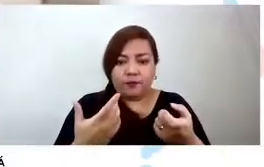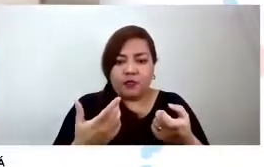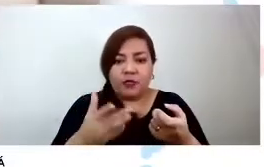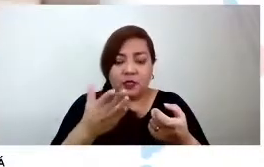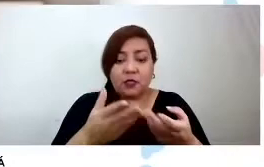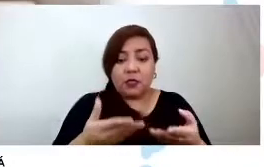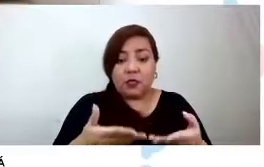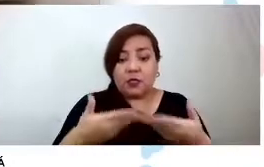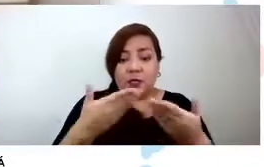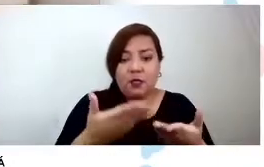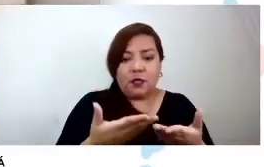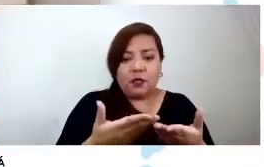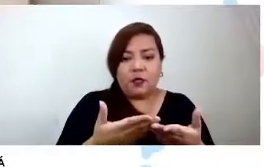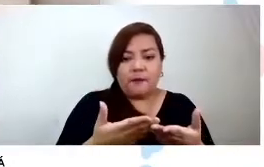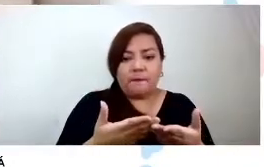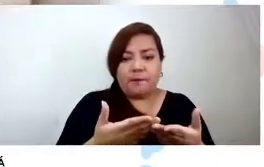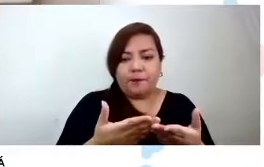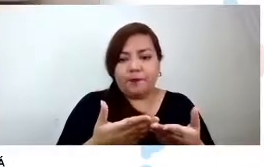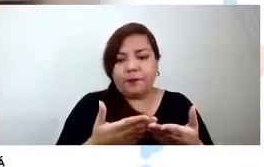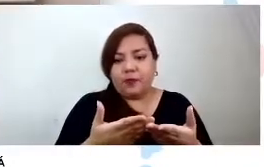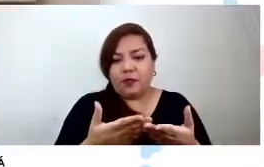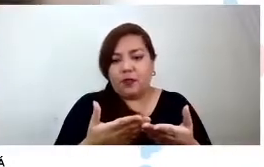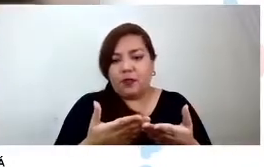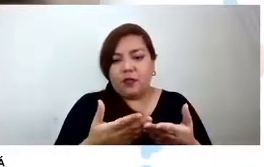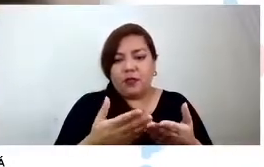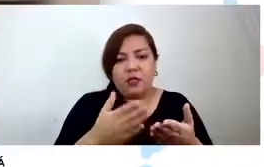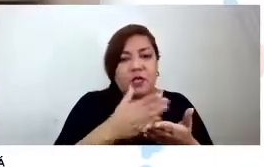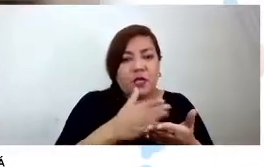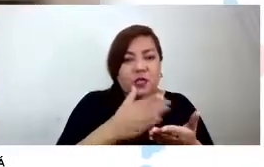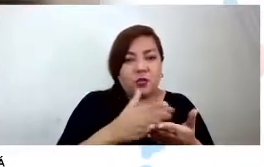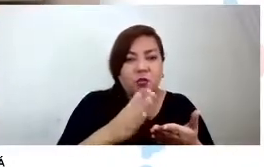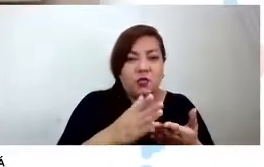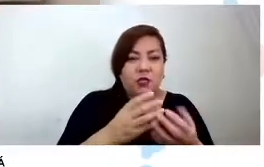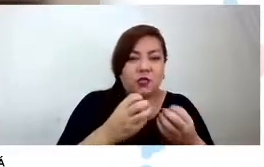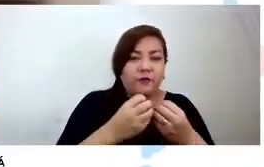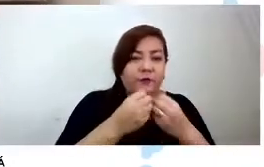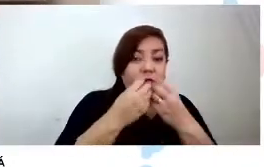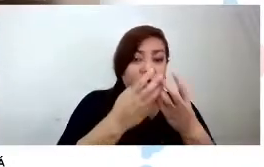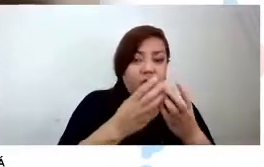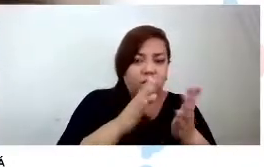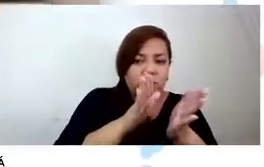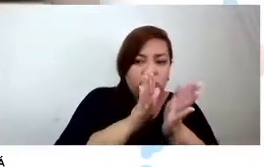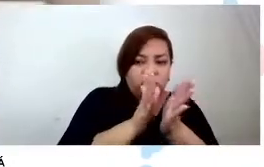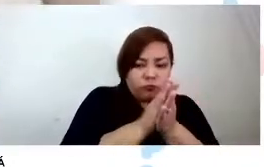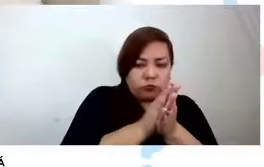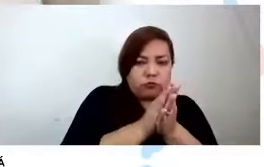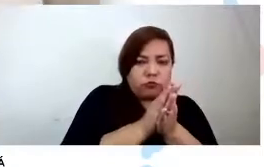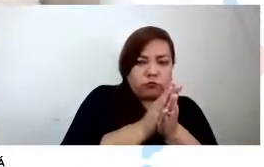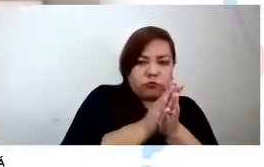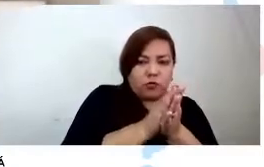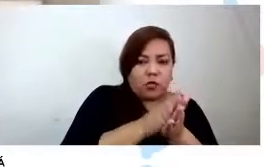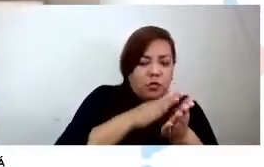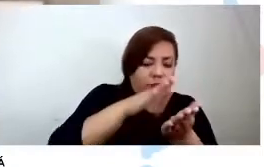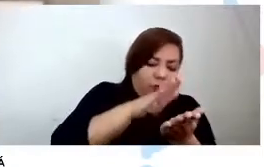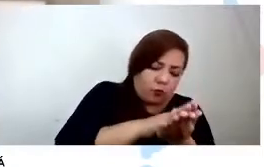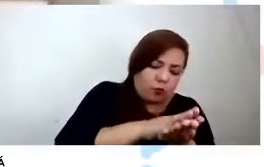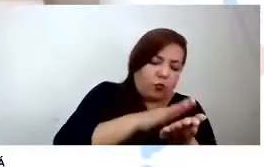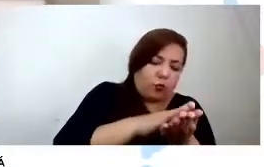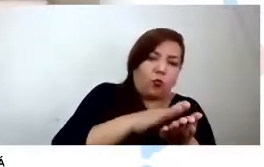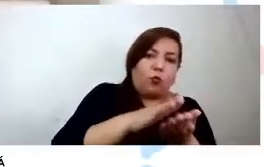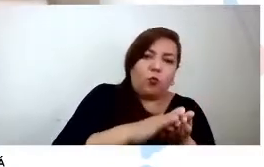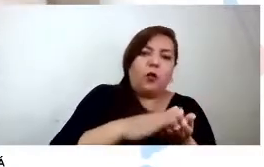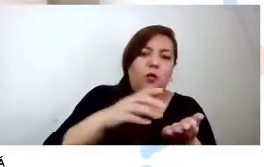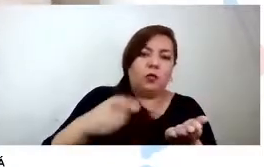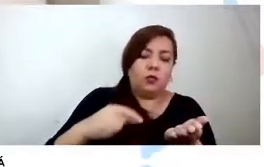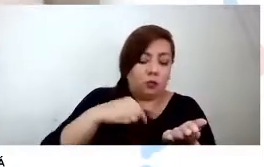generada a partir de restos de plantas que fueron quedando en el suelo.